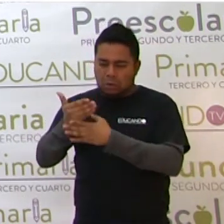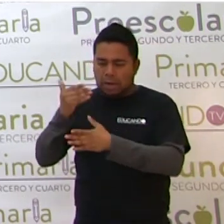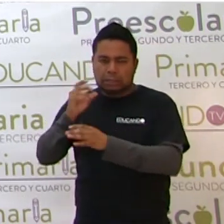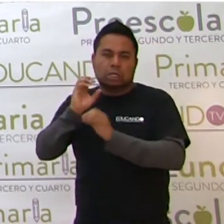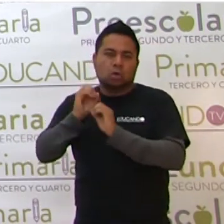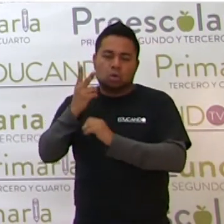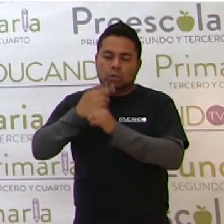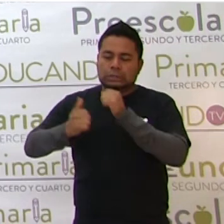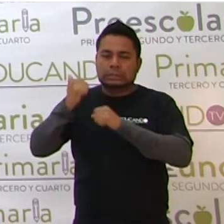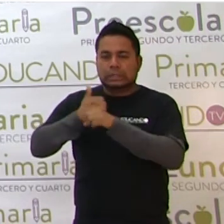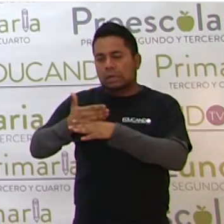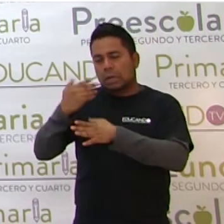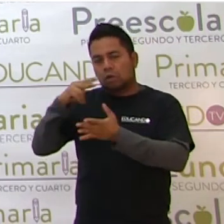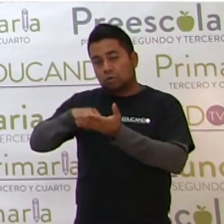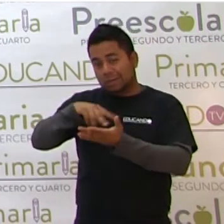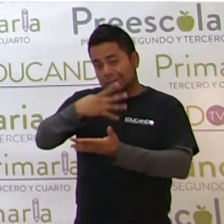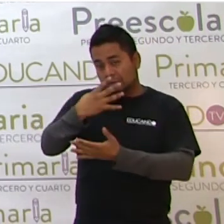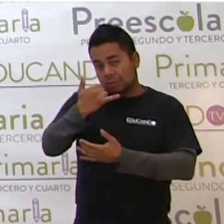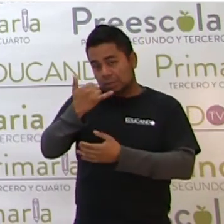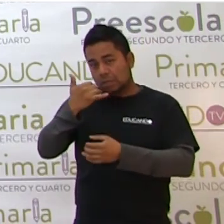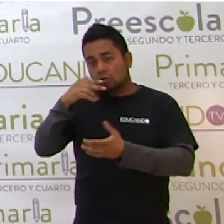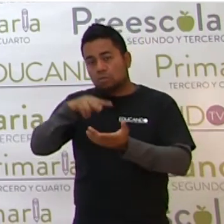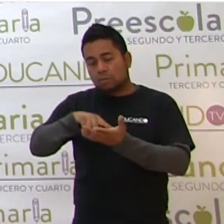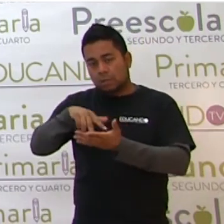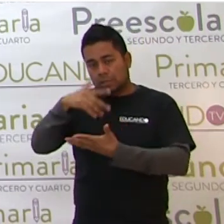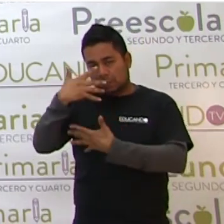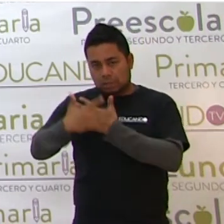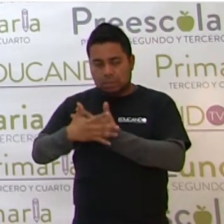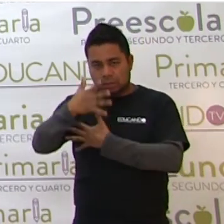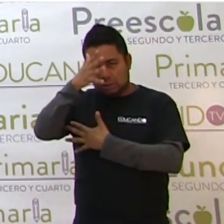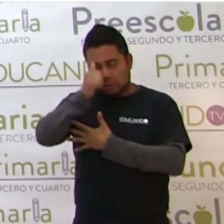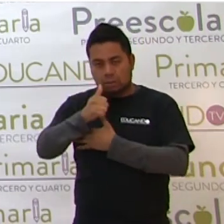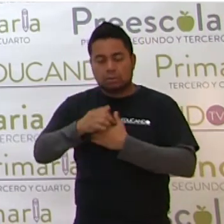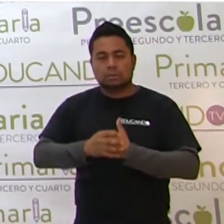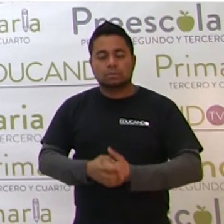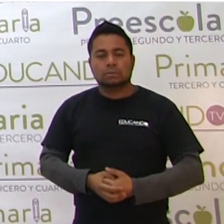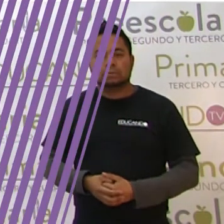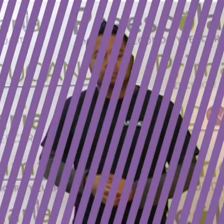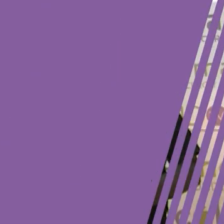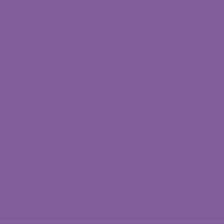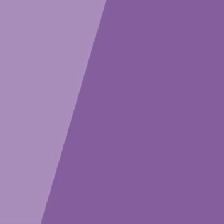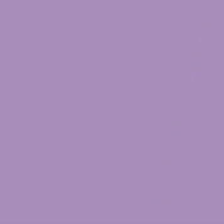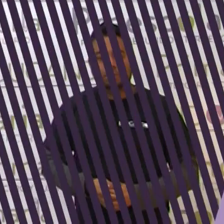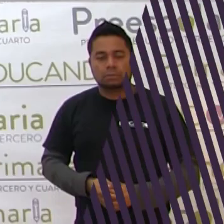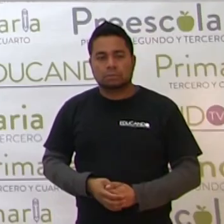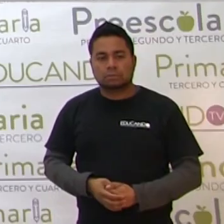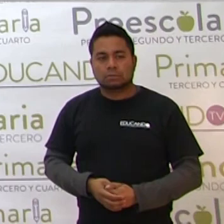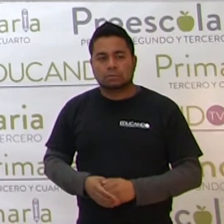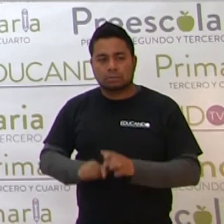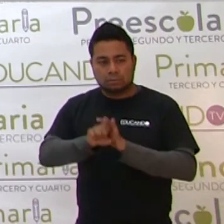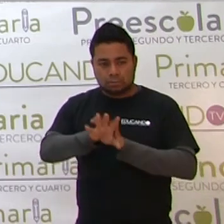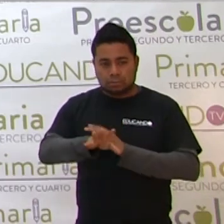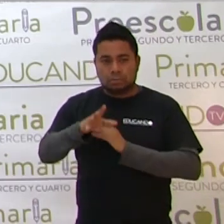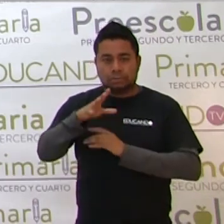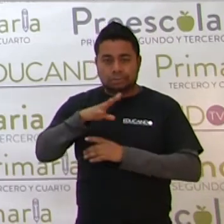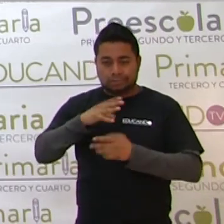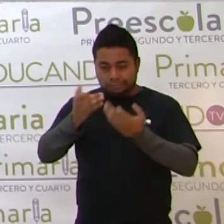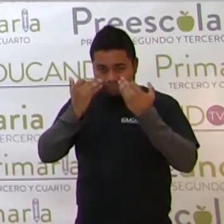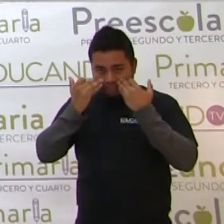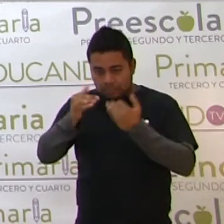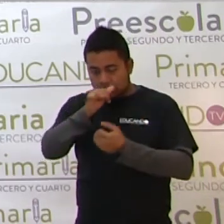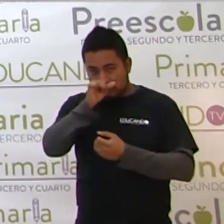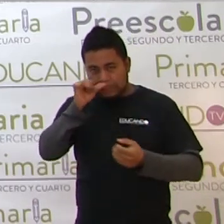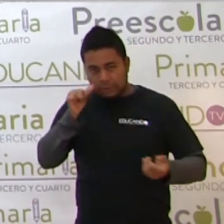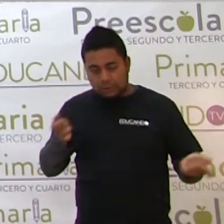pasado, 2014 y 2015. Ahí vimos cómo esta fiesta tuvo